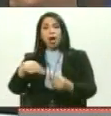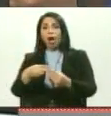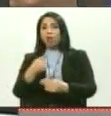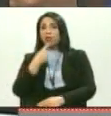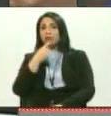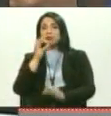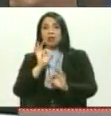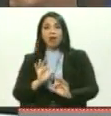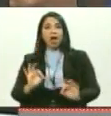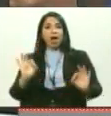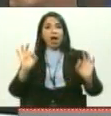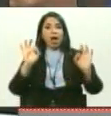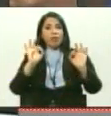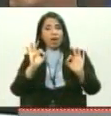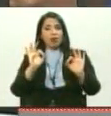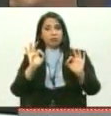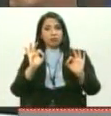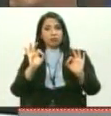nada